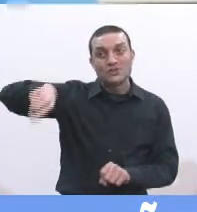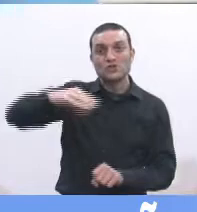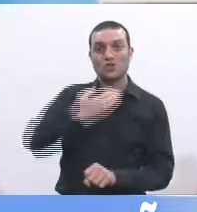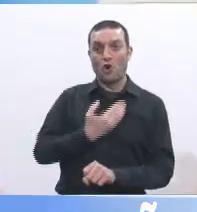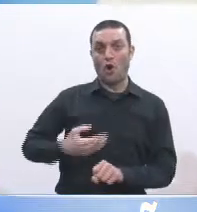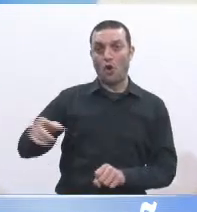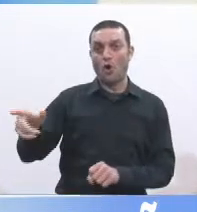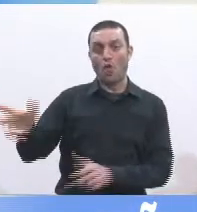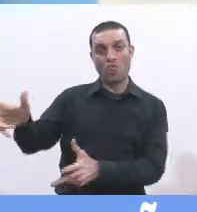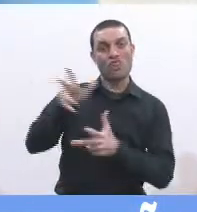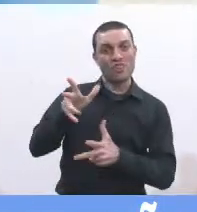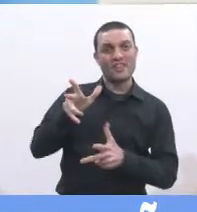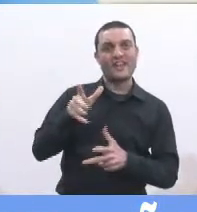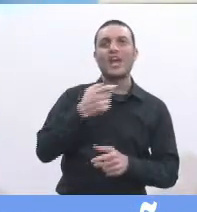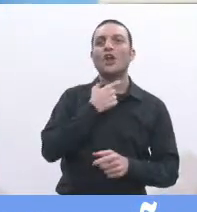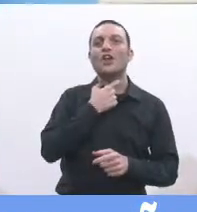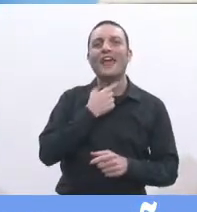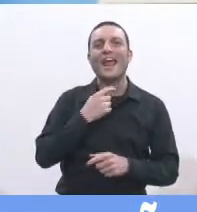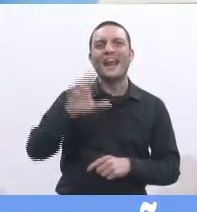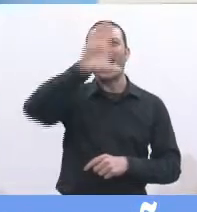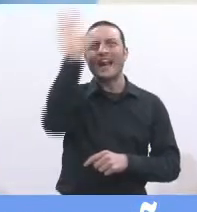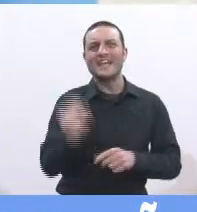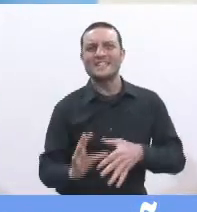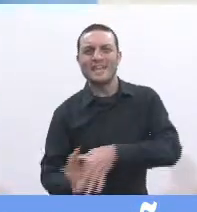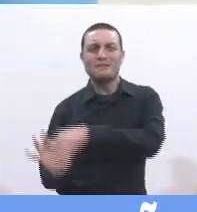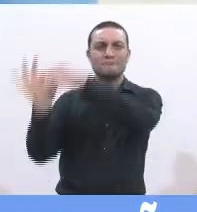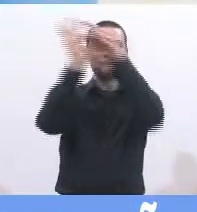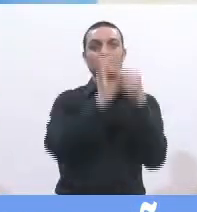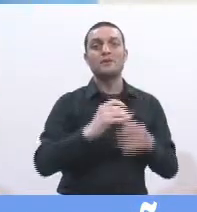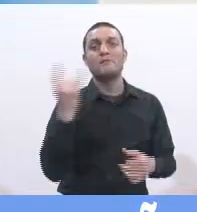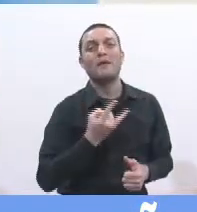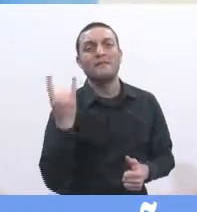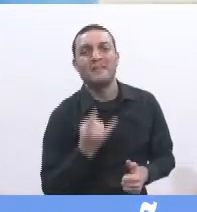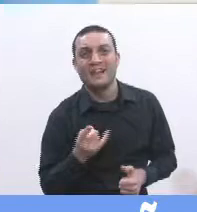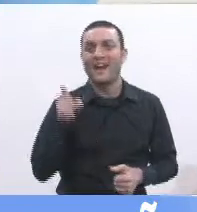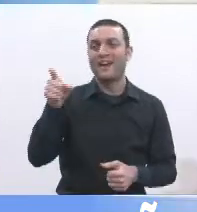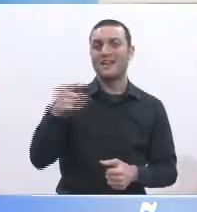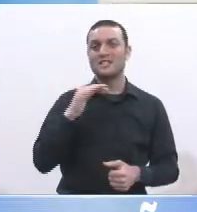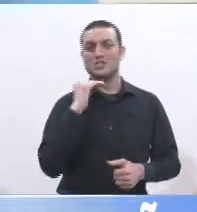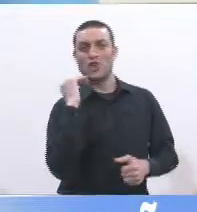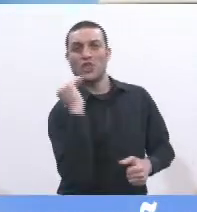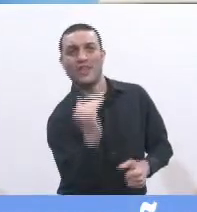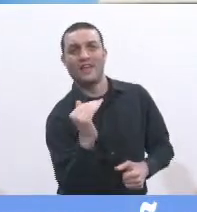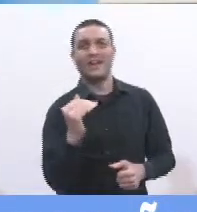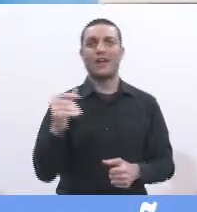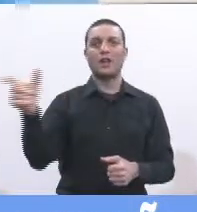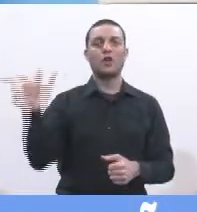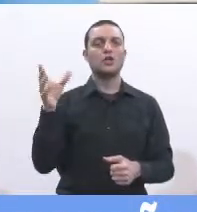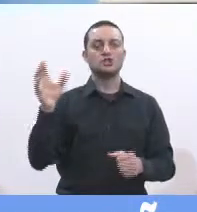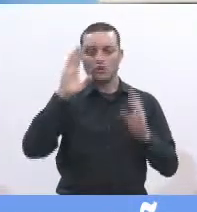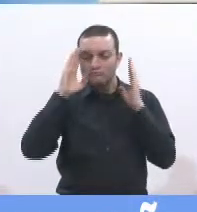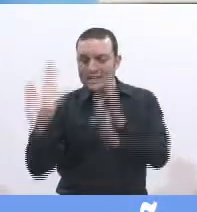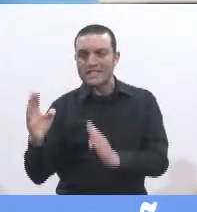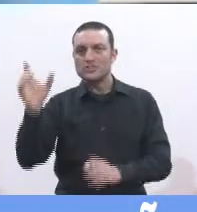unida. Nos mintieron cuando venían a decir que querían escuchar absolutamente a todos los argentinos. Nos mintieron cuando dijeron que